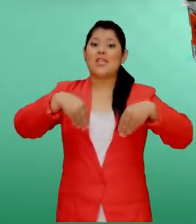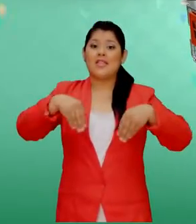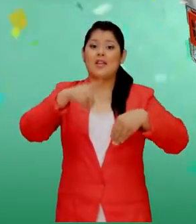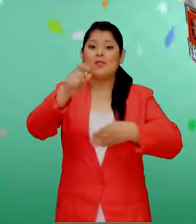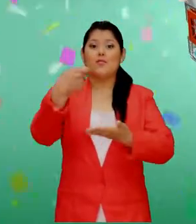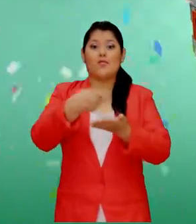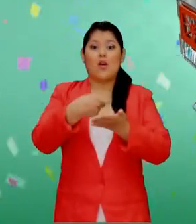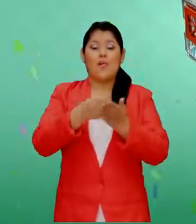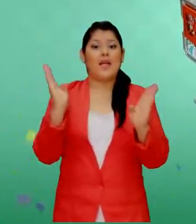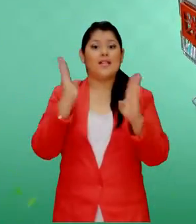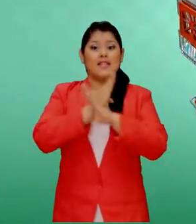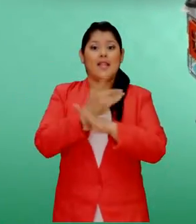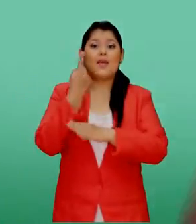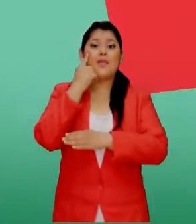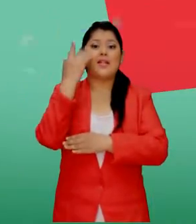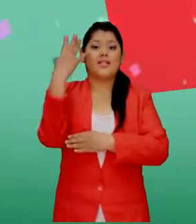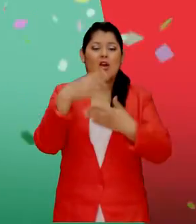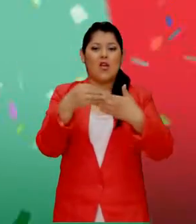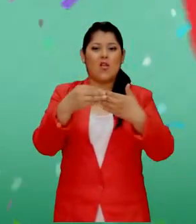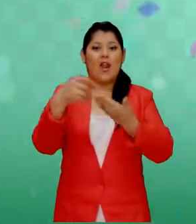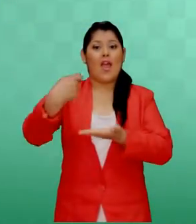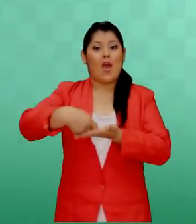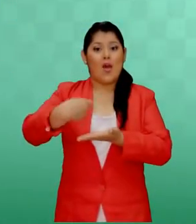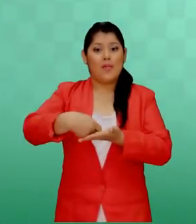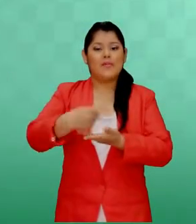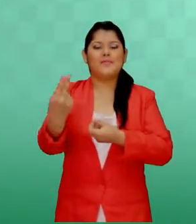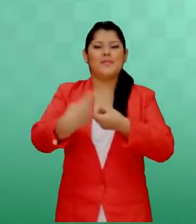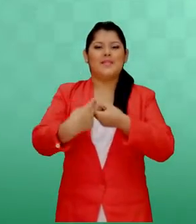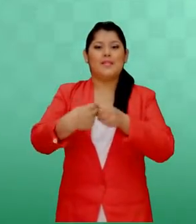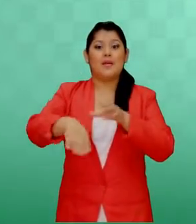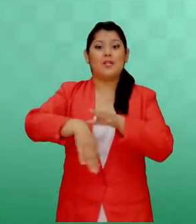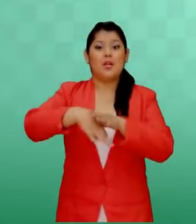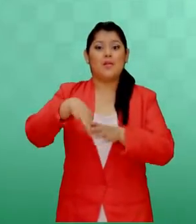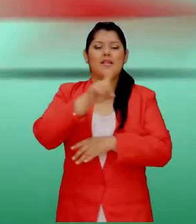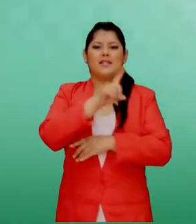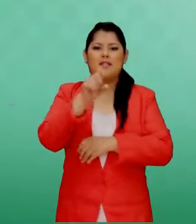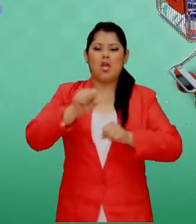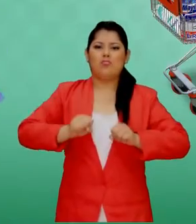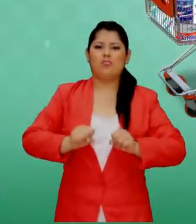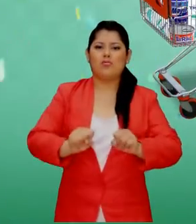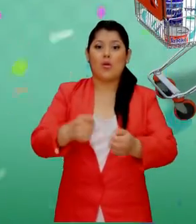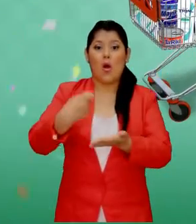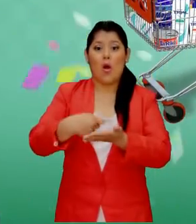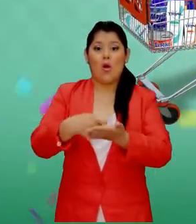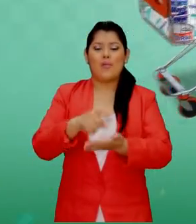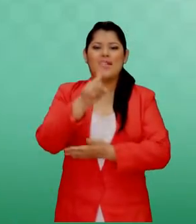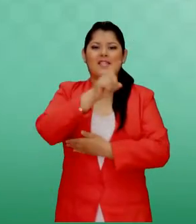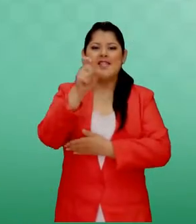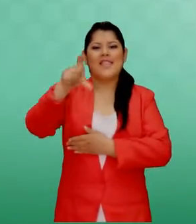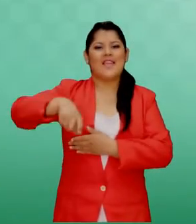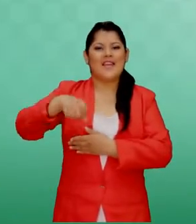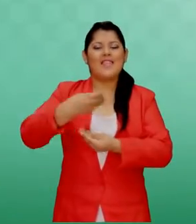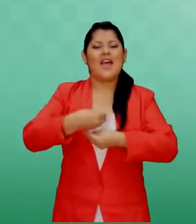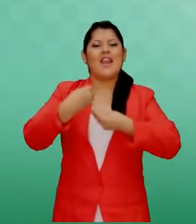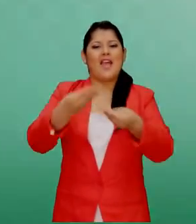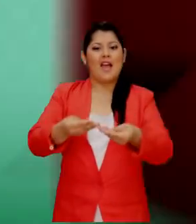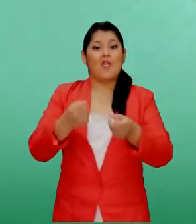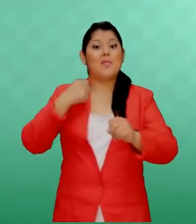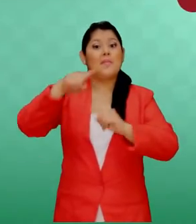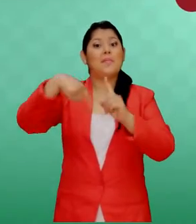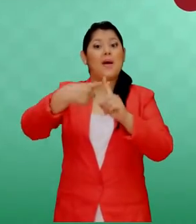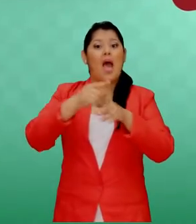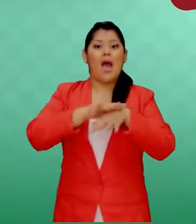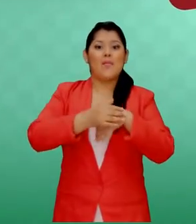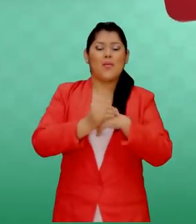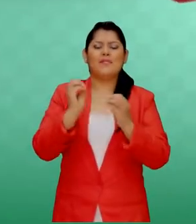Solo en Tía, tus compras gratis. Por cada $5 de compra, participa en el sorteo de 100 carritos con compras y 100 tarjetas de obsequio.